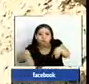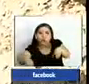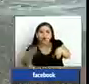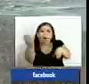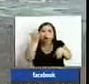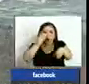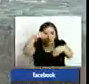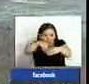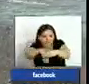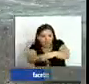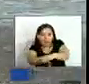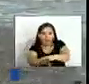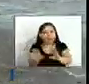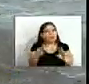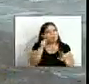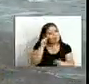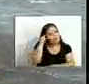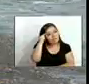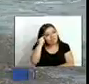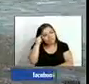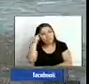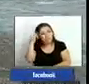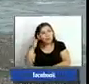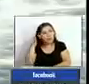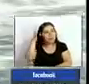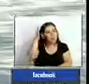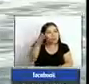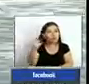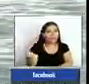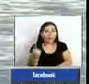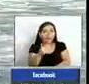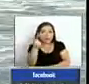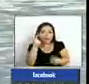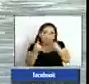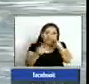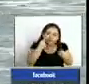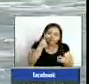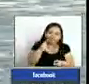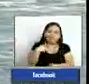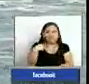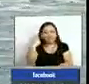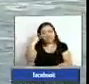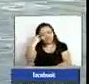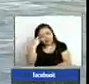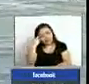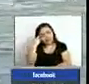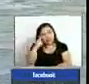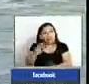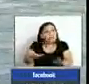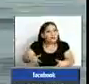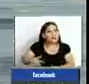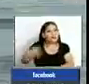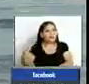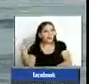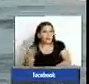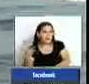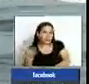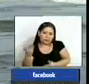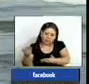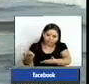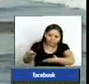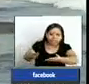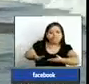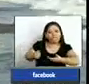aguas negras. Las expectativas de los empresarios turísticos son reservadas, aunque se requiere de un empuje